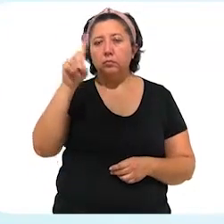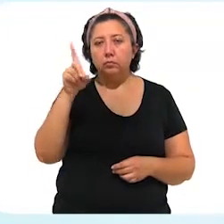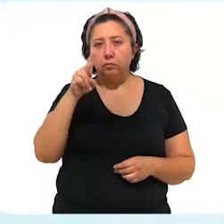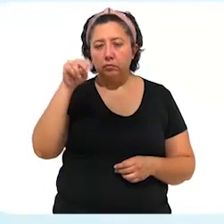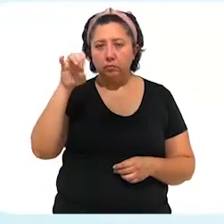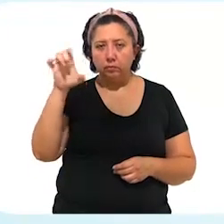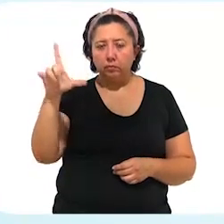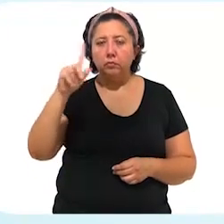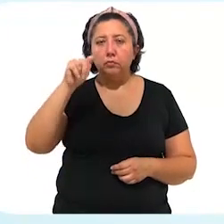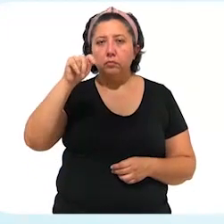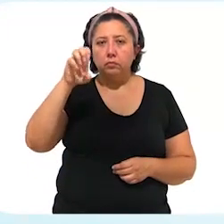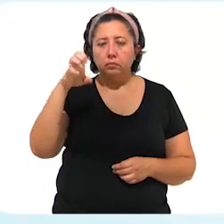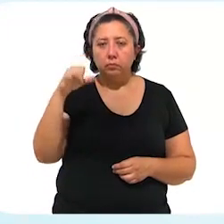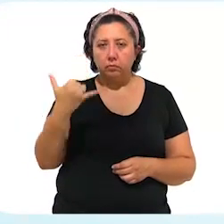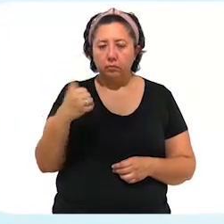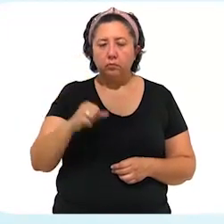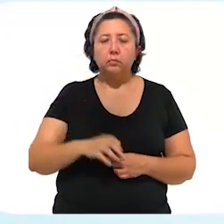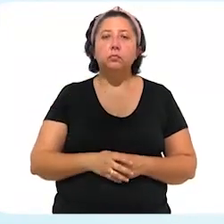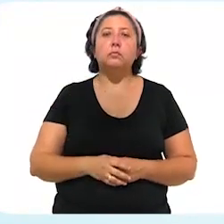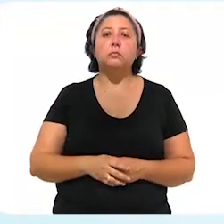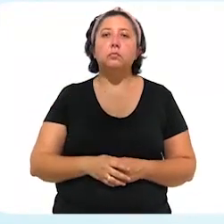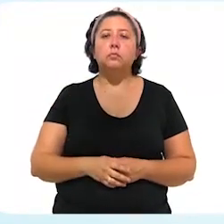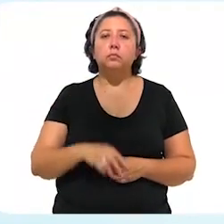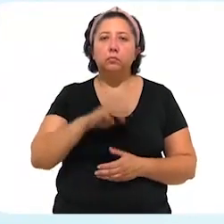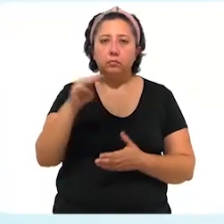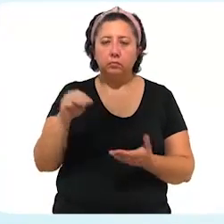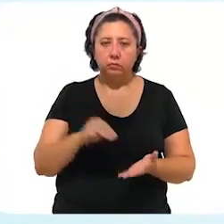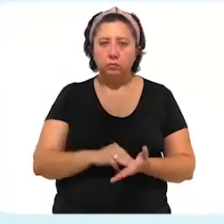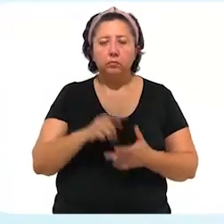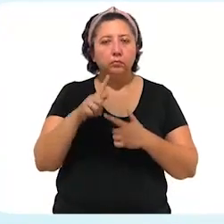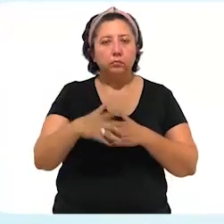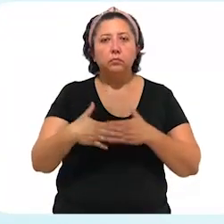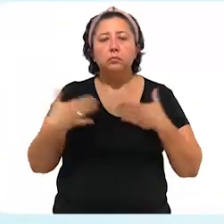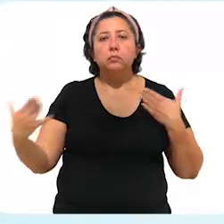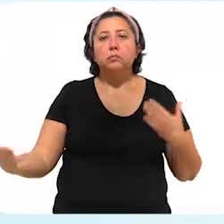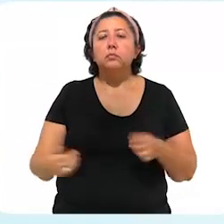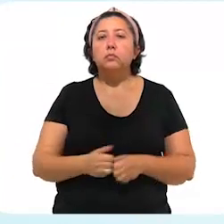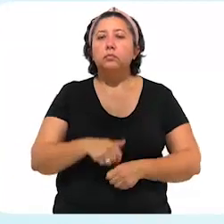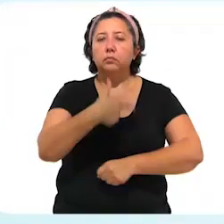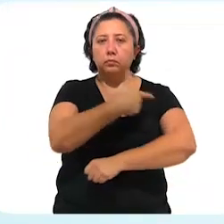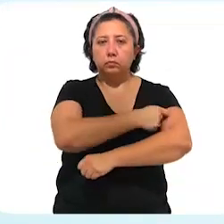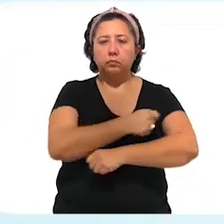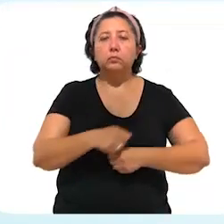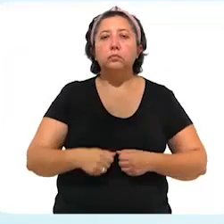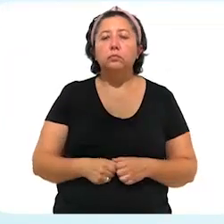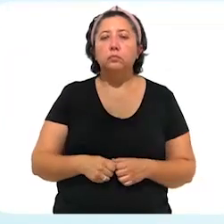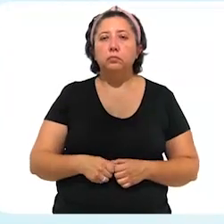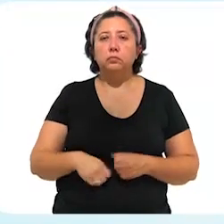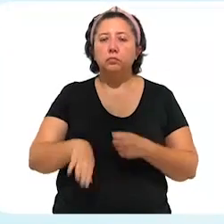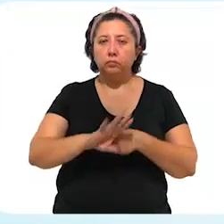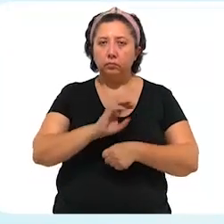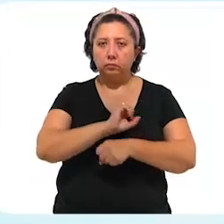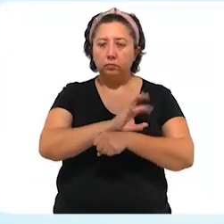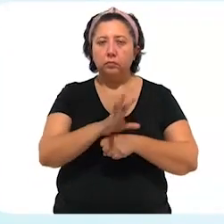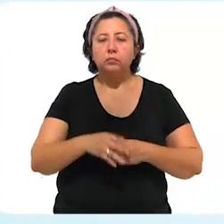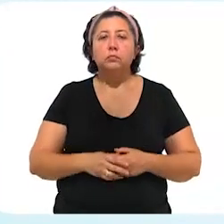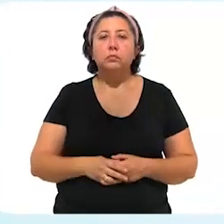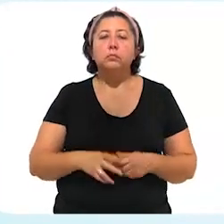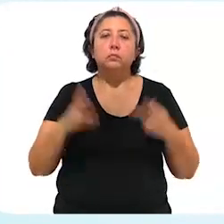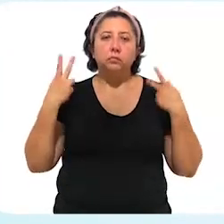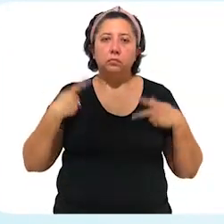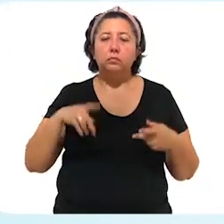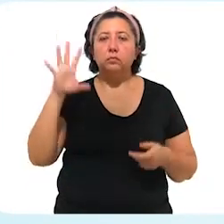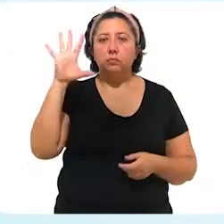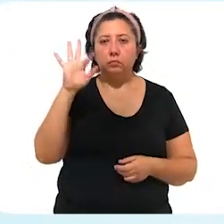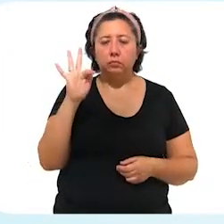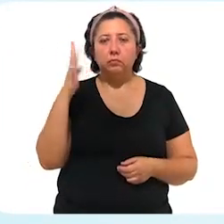Sutzal, Teya y Cantamayec. En Mérida sigue avanzando la aplicación de dosis de refuerzo contra el coronavirus a la